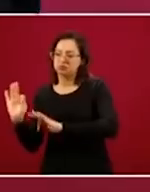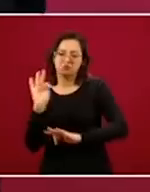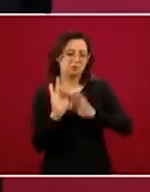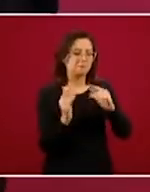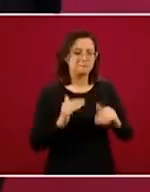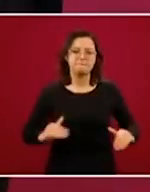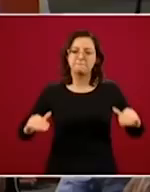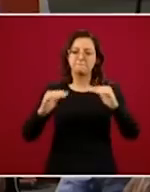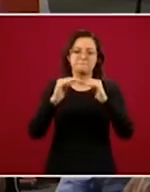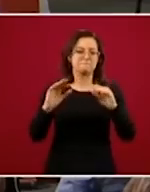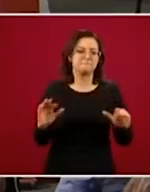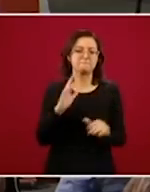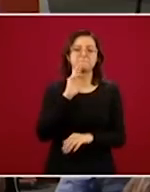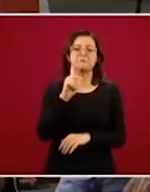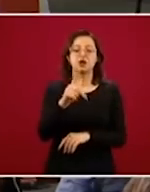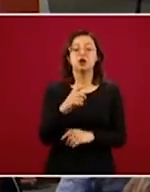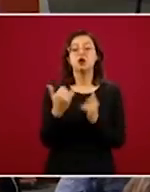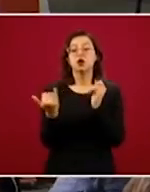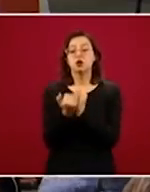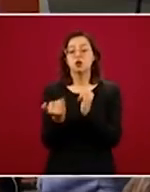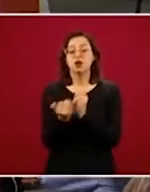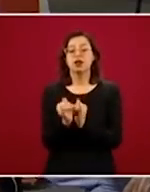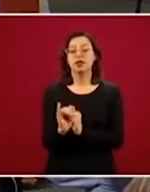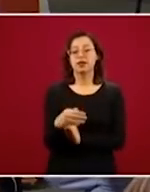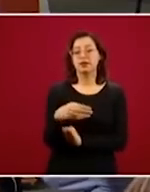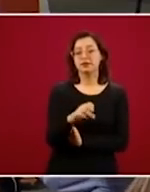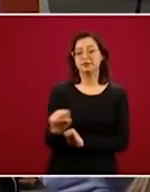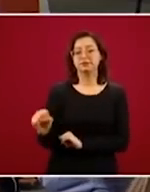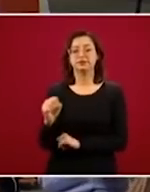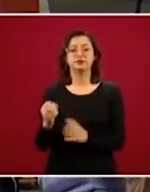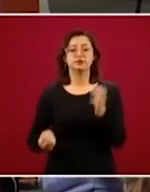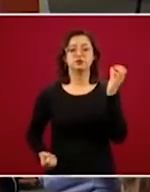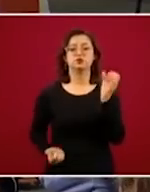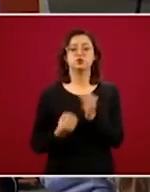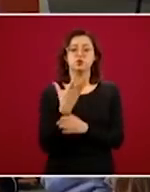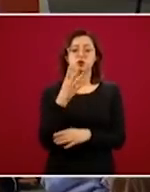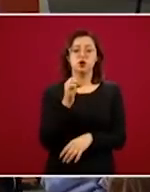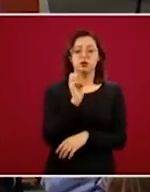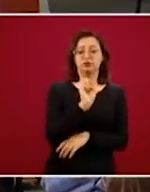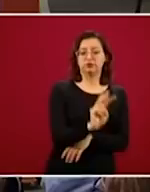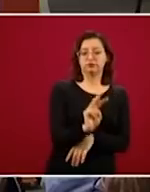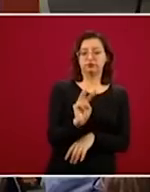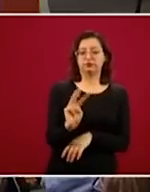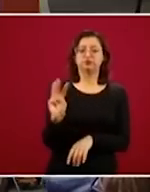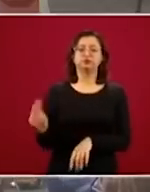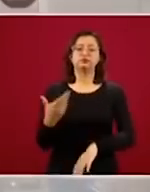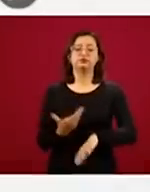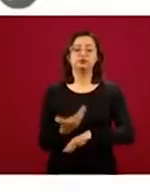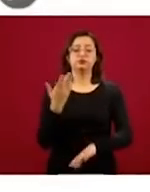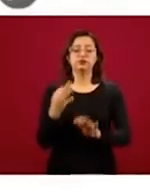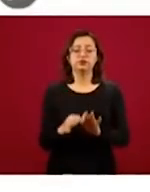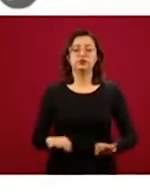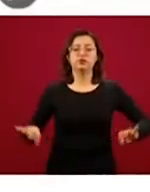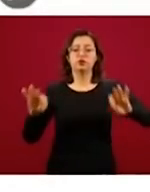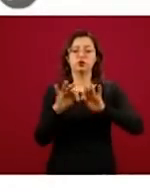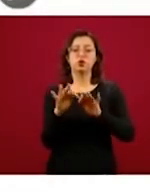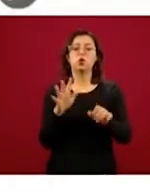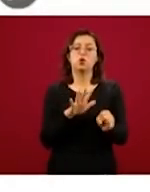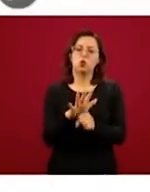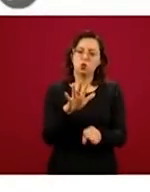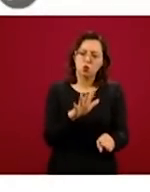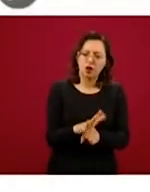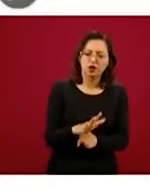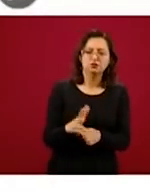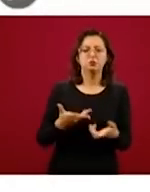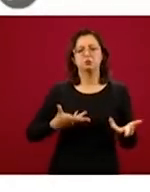el imms ha puesto a disposición esta plataforma que nos parece sumamente importante es una plataforma de interacción y de